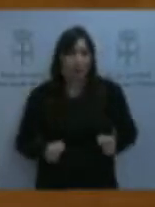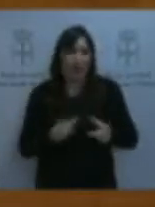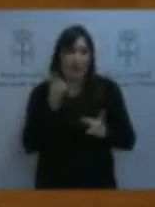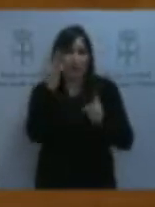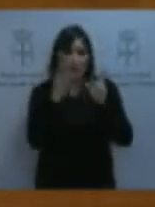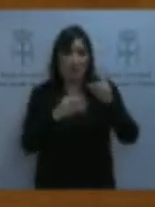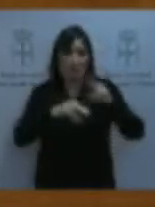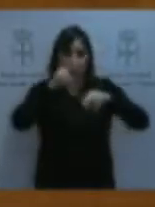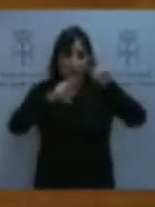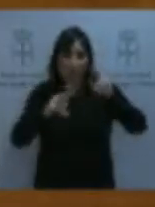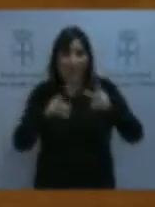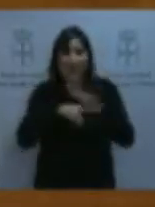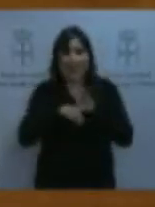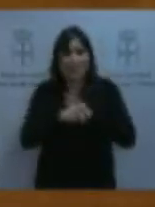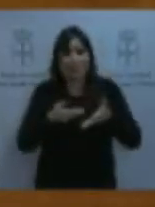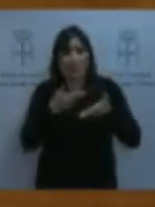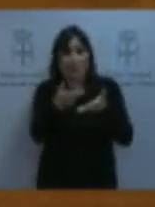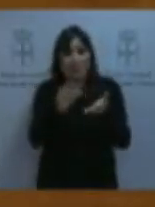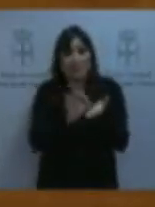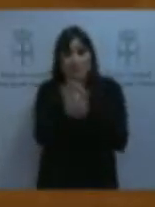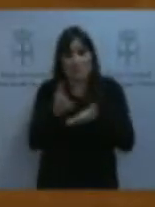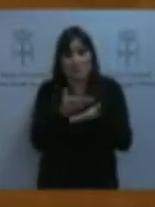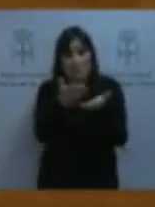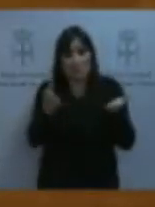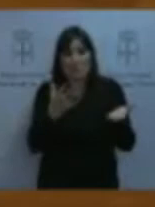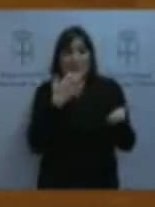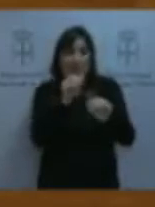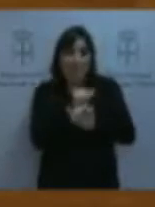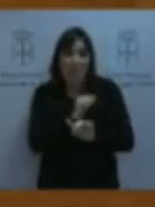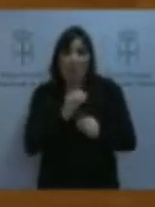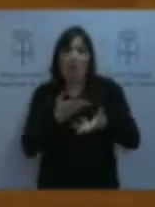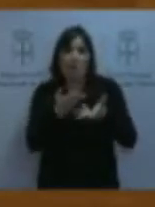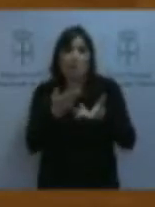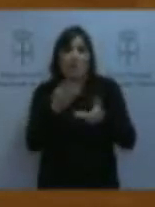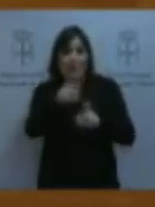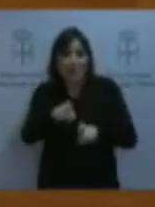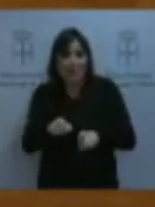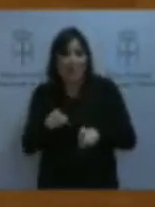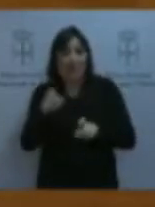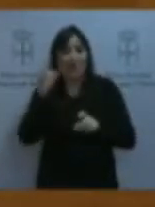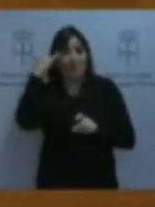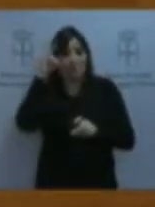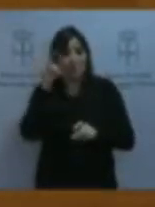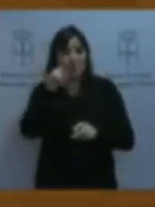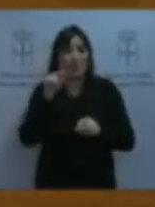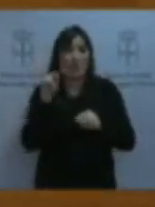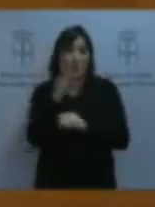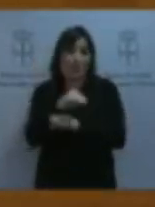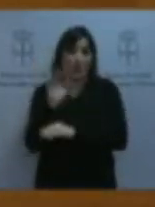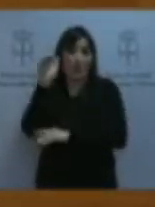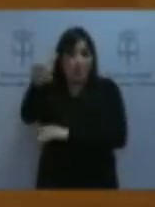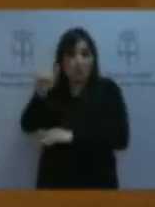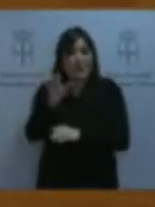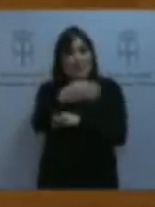prestaciones por desempleo, de las ayudas a la ganadería y agricultura, el cuidado de los montes, el mantenimiento de carreteras o la vigilancia e intervención